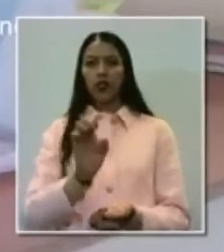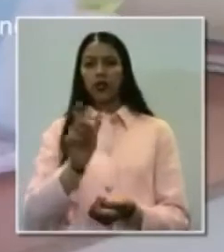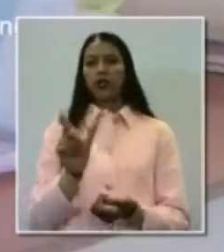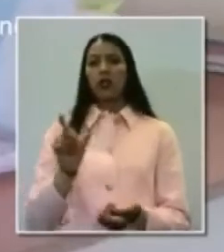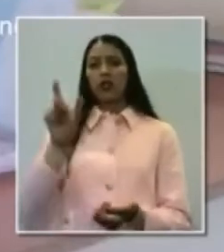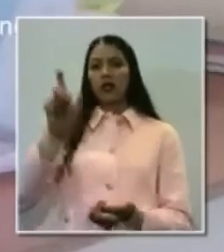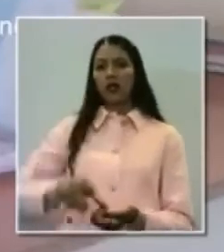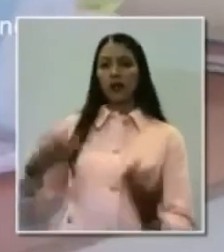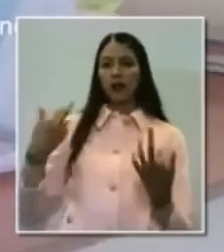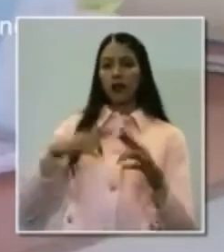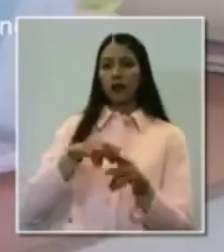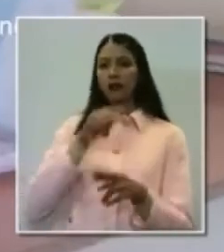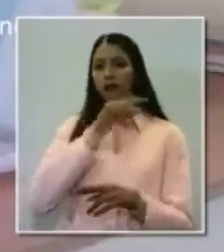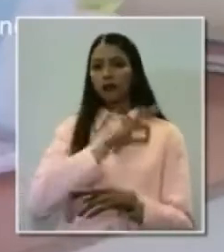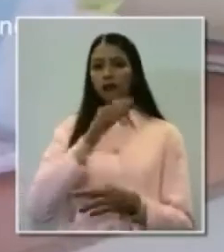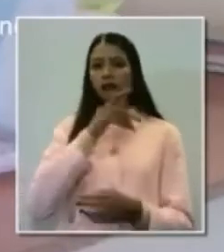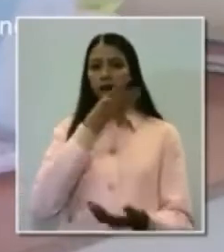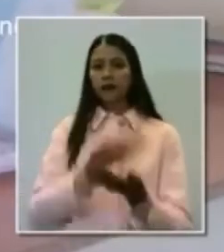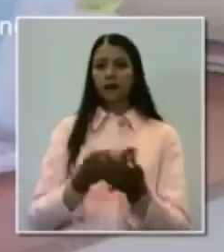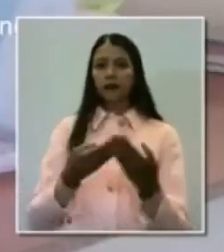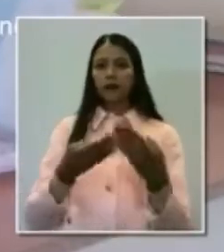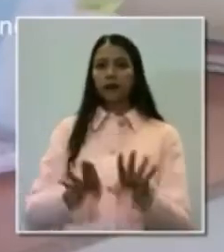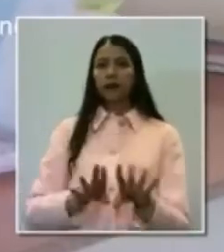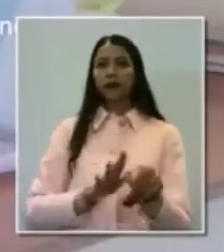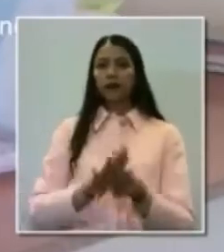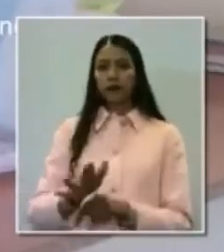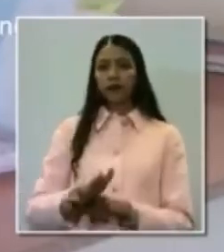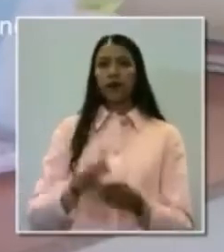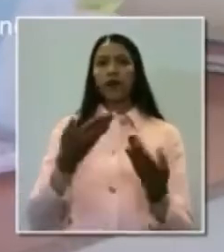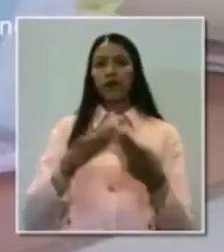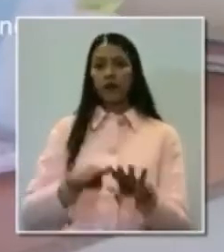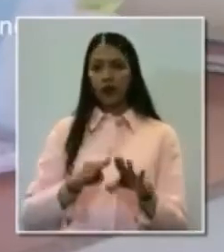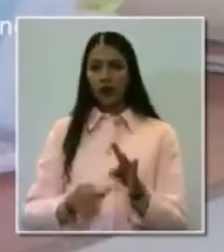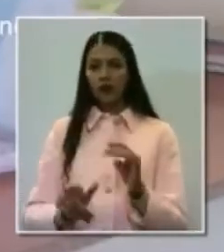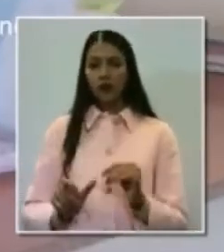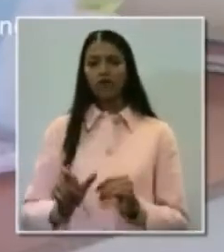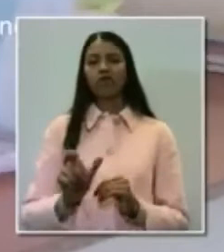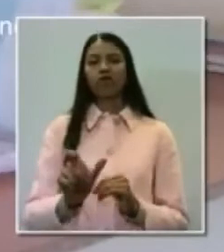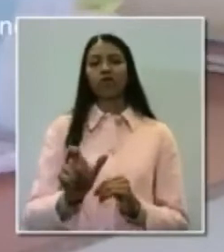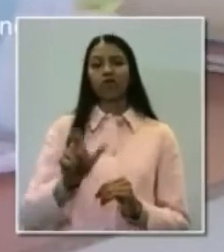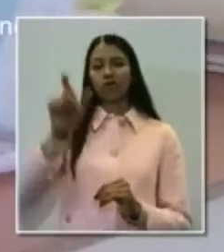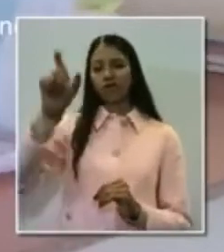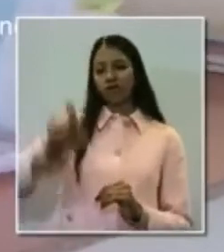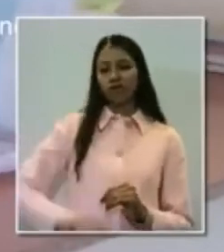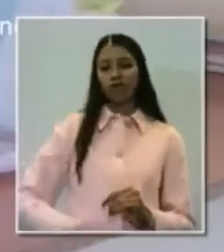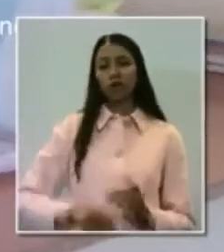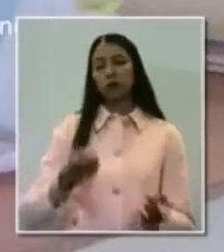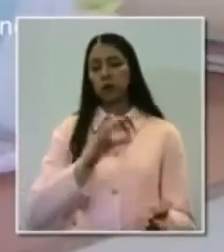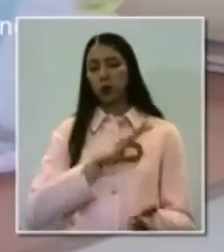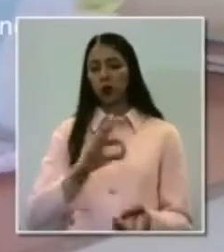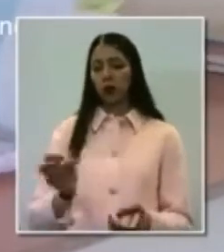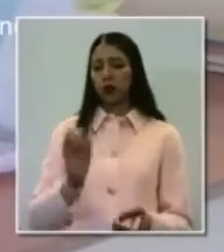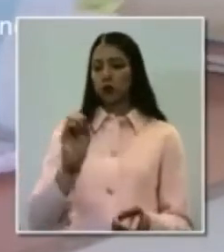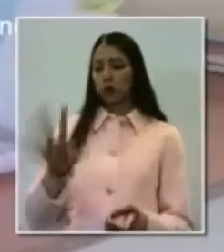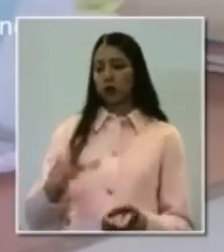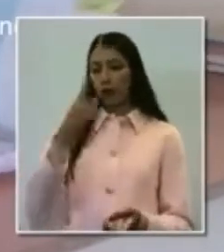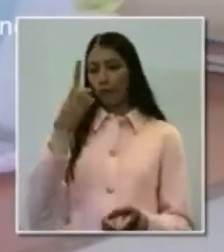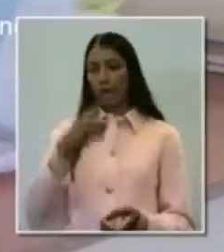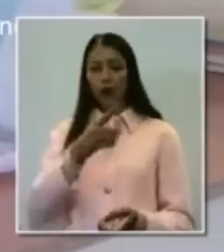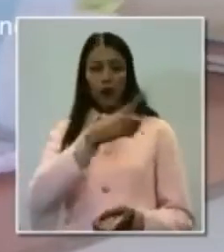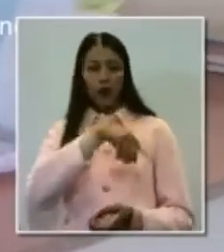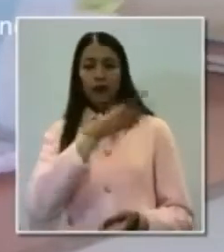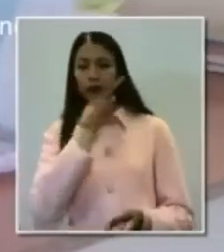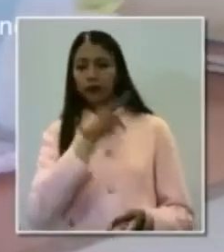qué banco se le hace su depósito de nómina, a qué banco se le puede depositar, de tal manera que ellos nos dan las